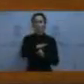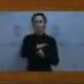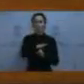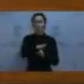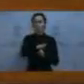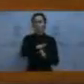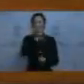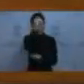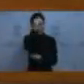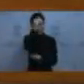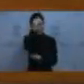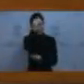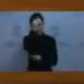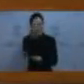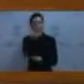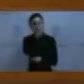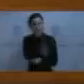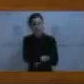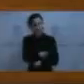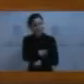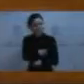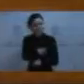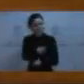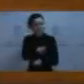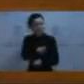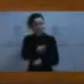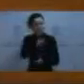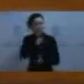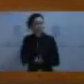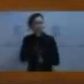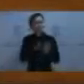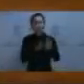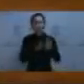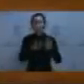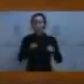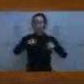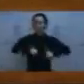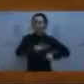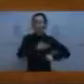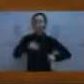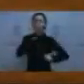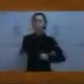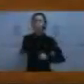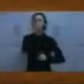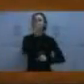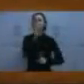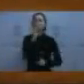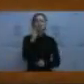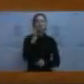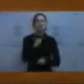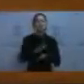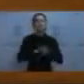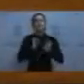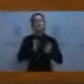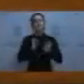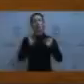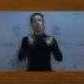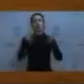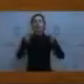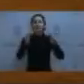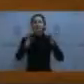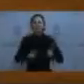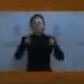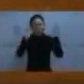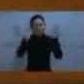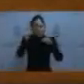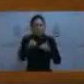y creo que usted también cree en ellas, pero lo que quiero es obtener hoy aquí su compromiso de mayor atención. Sabemos